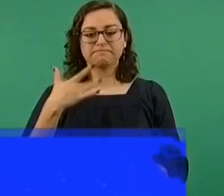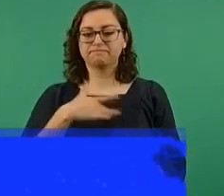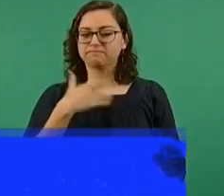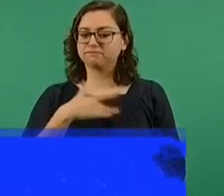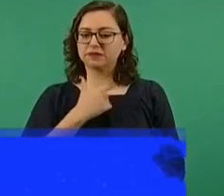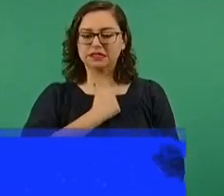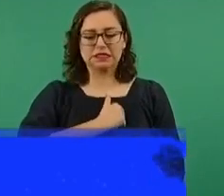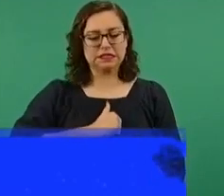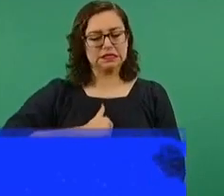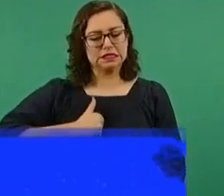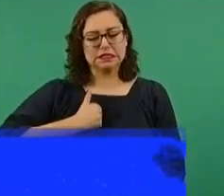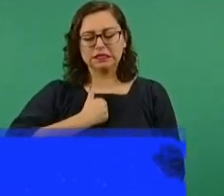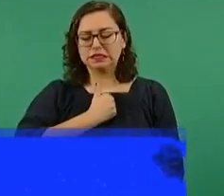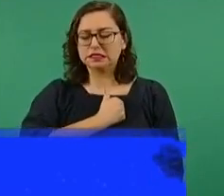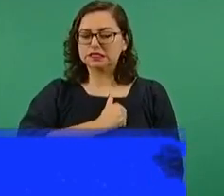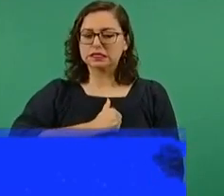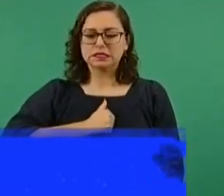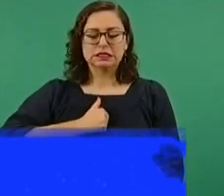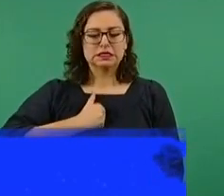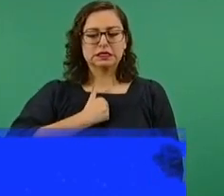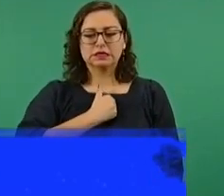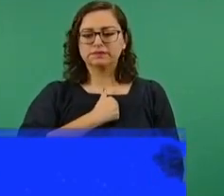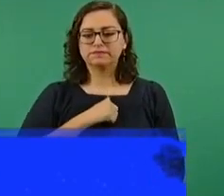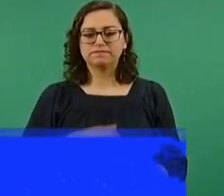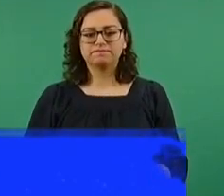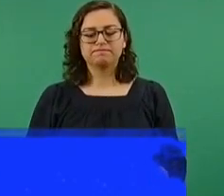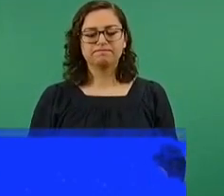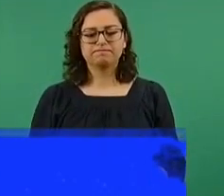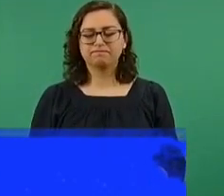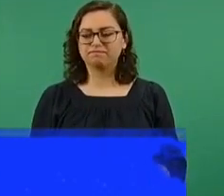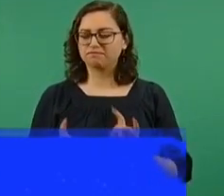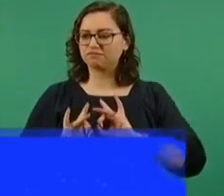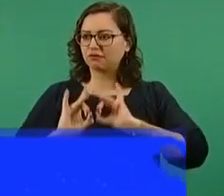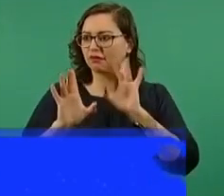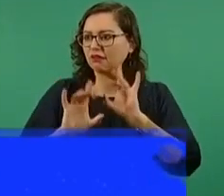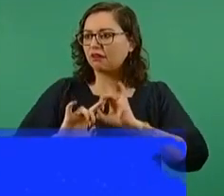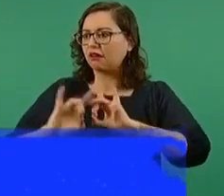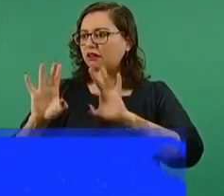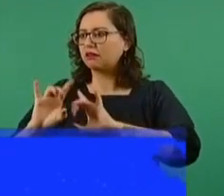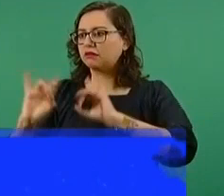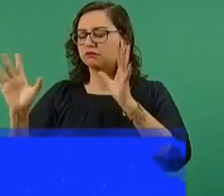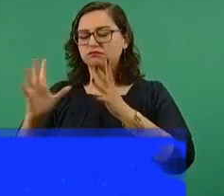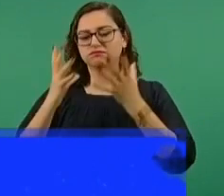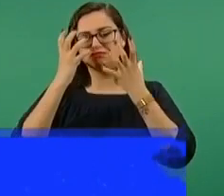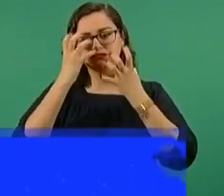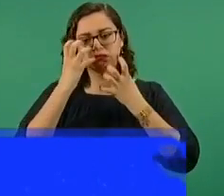realmente es muy triste que estas cosas sucedan